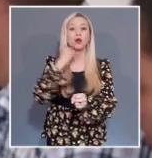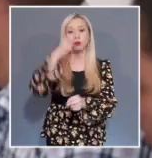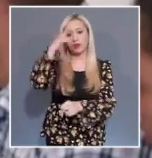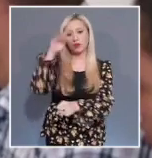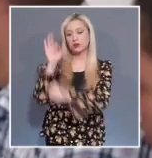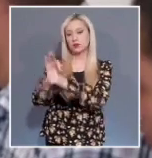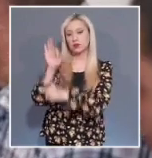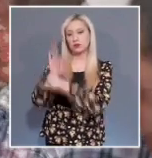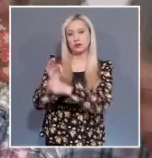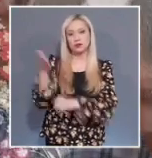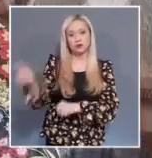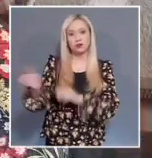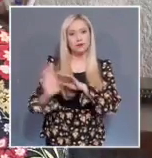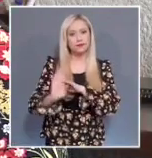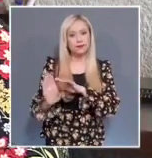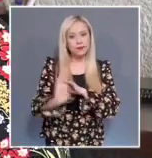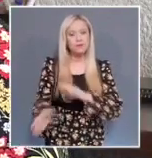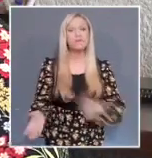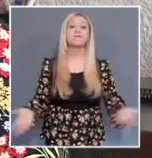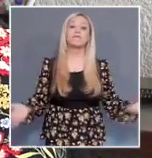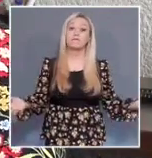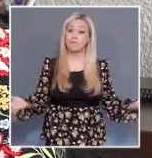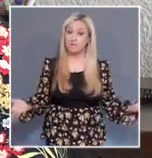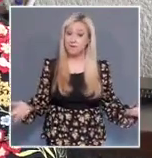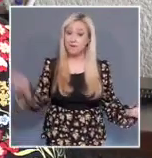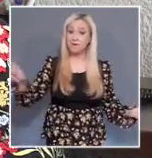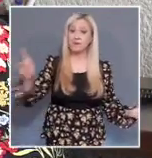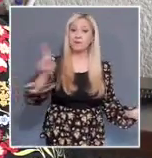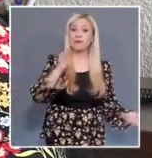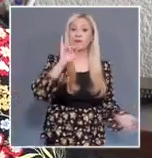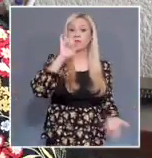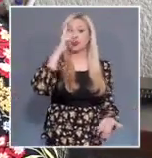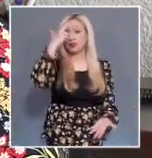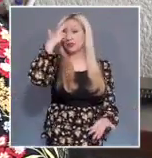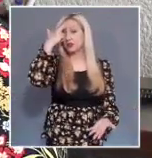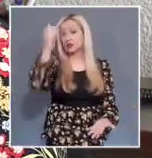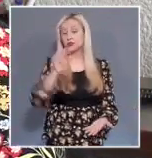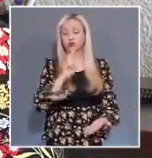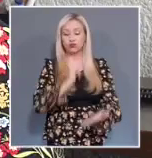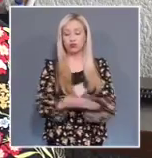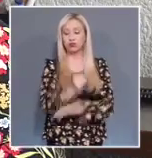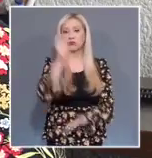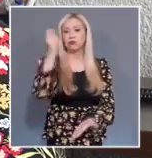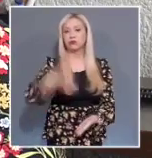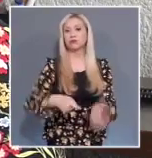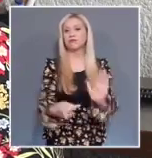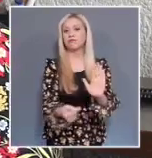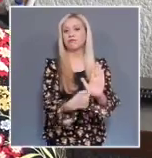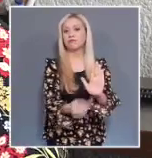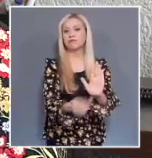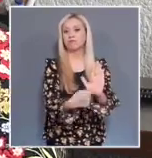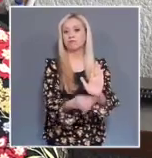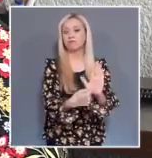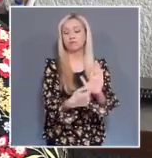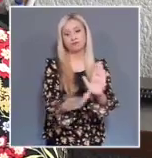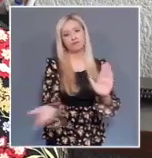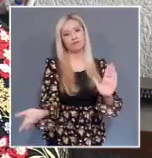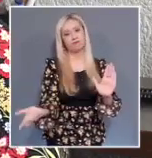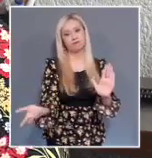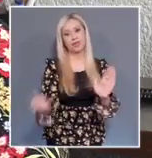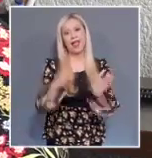que ha sido reconocida por especialistas e investigadores. Esta sentencia me parece que marca un parteaguas